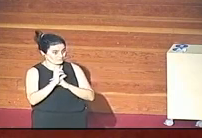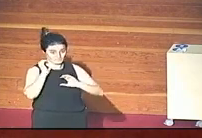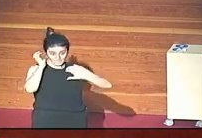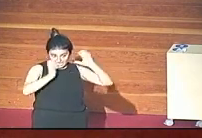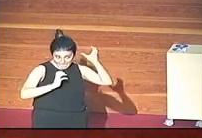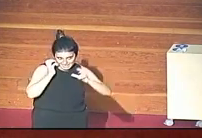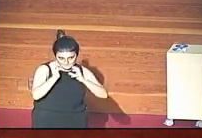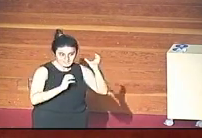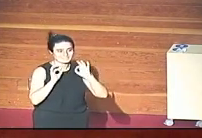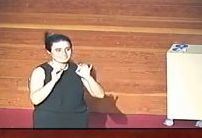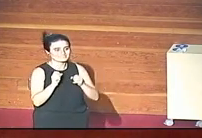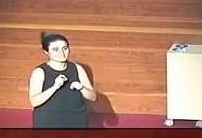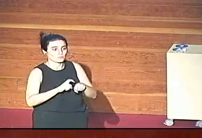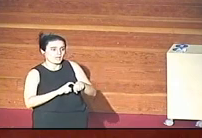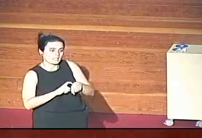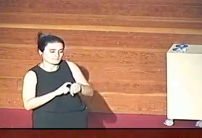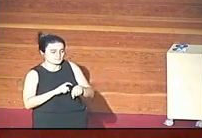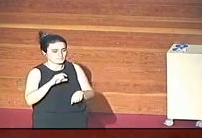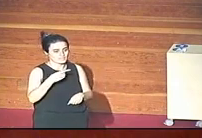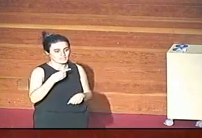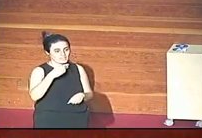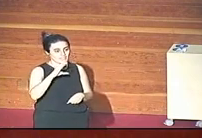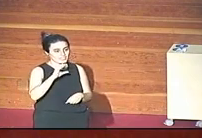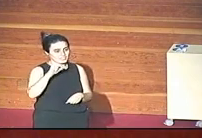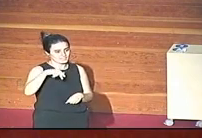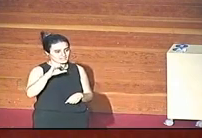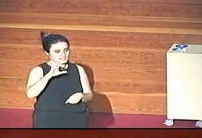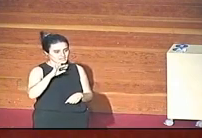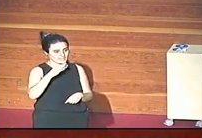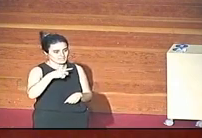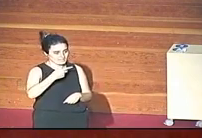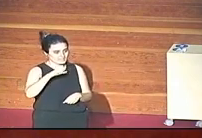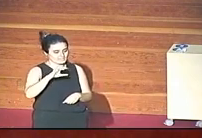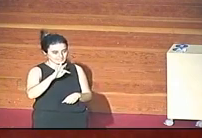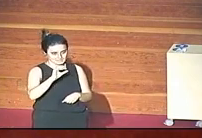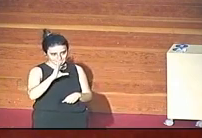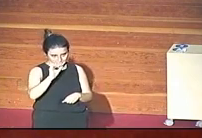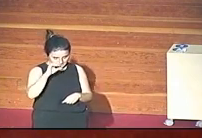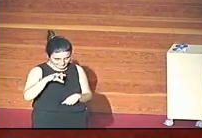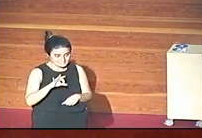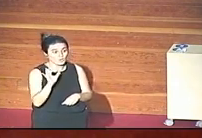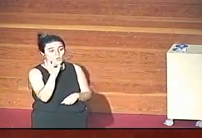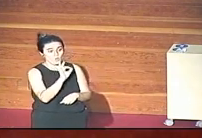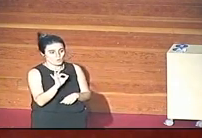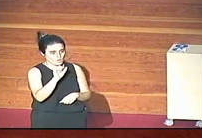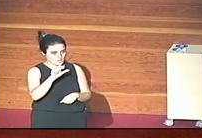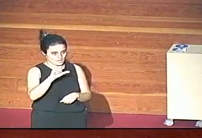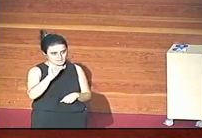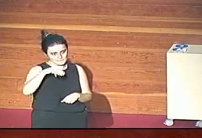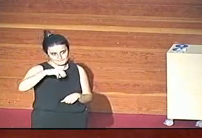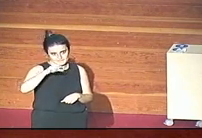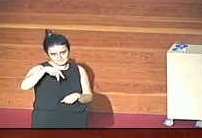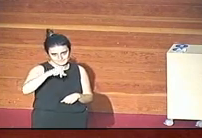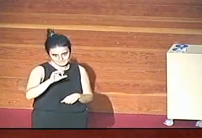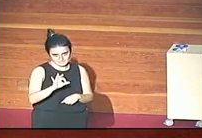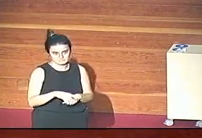incluso en algunas artículos se les llama alimañas bueno pues todo esto yo creo que nos tiene